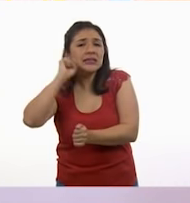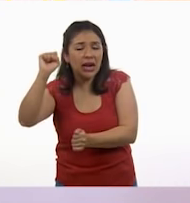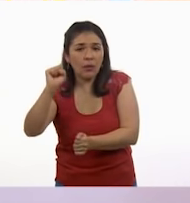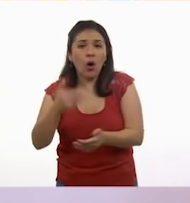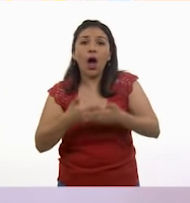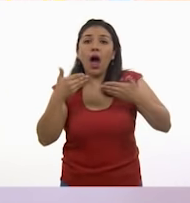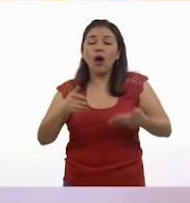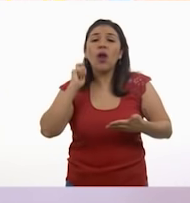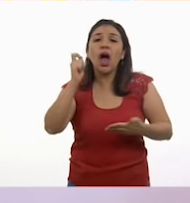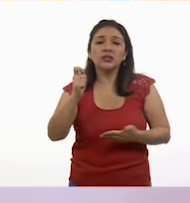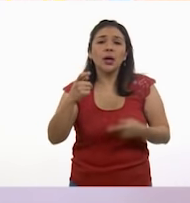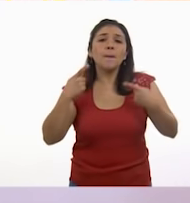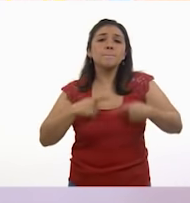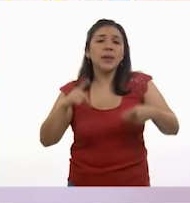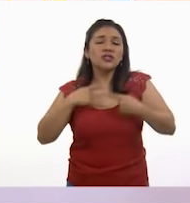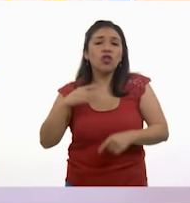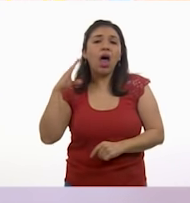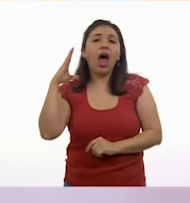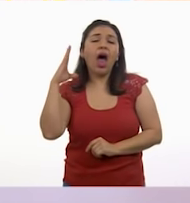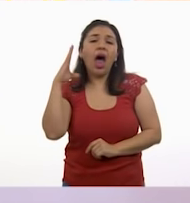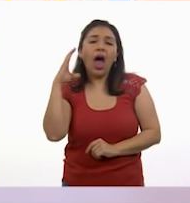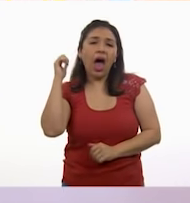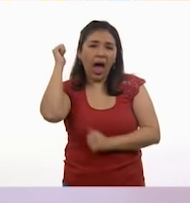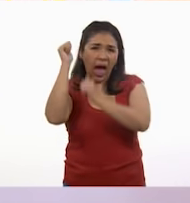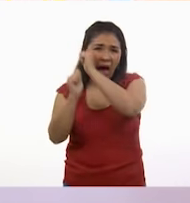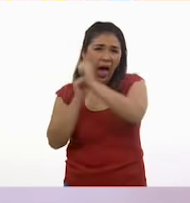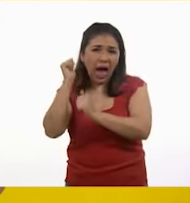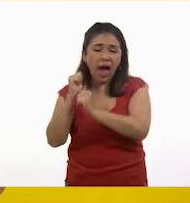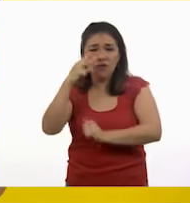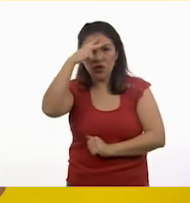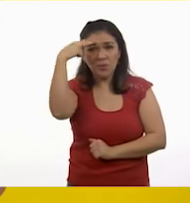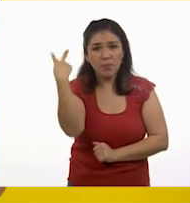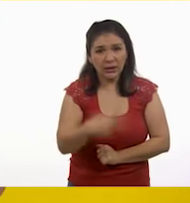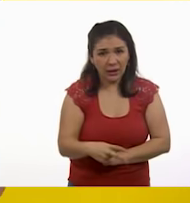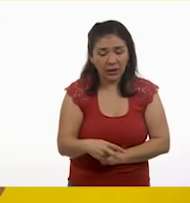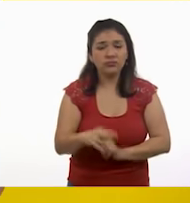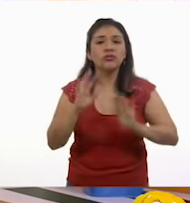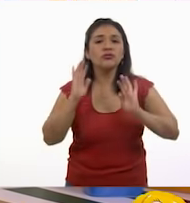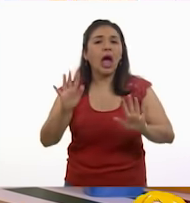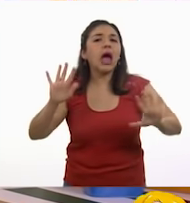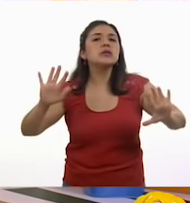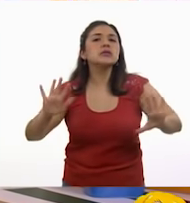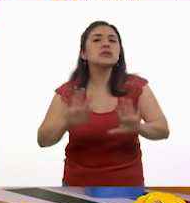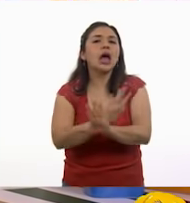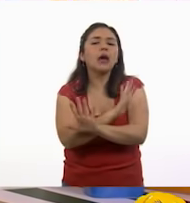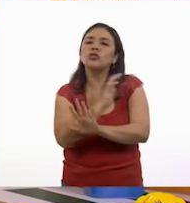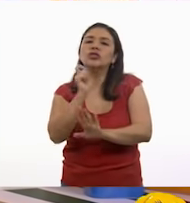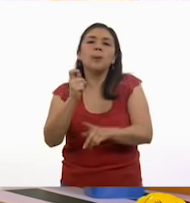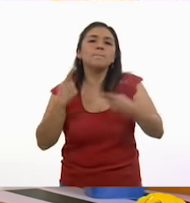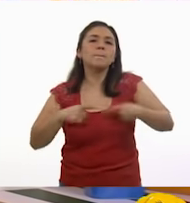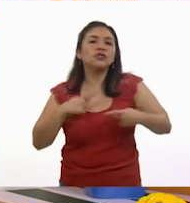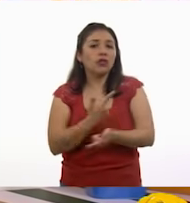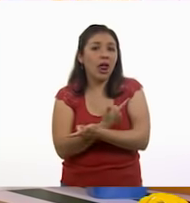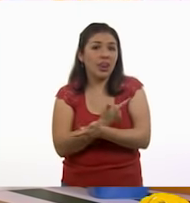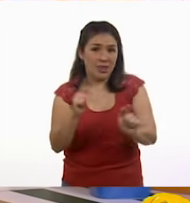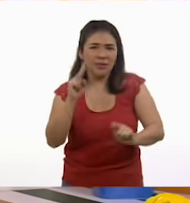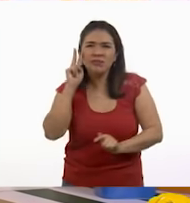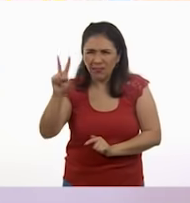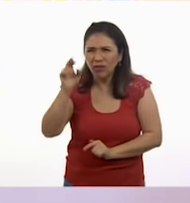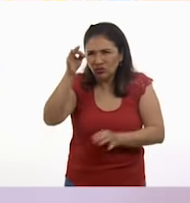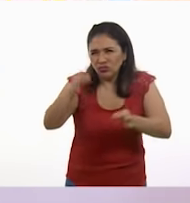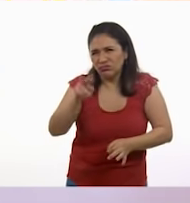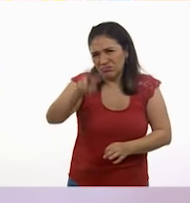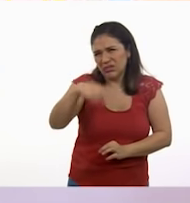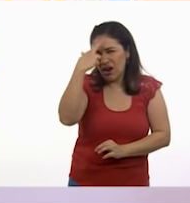porque precisamente pasaron por esta transición y este paso para poder tener esa libertad verdad pero ahí sí se observa como